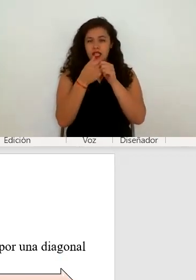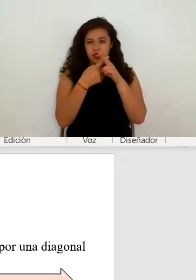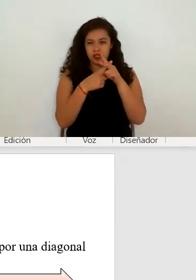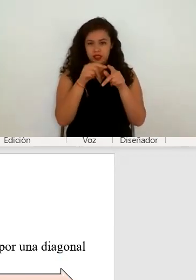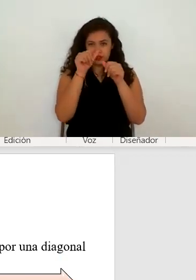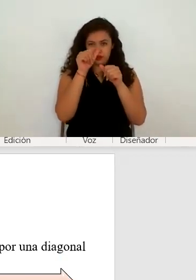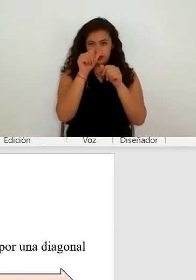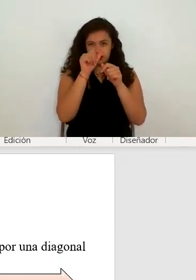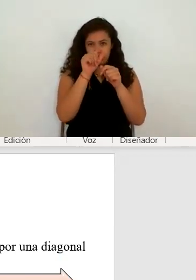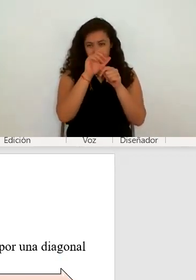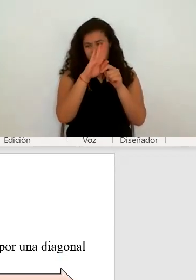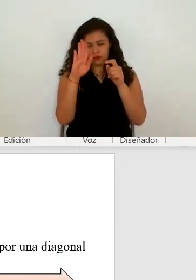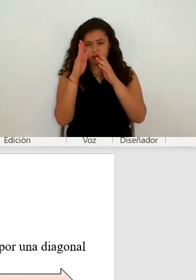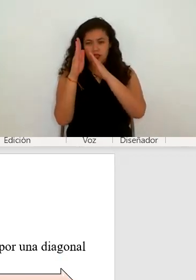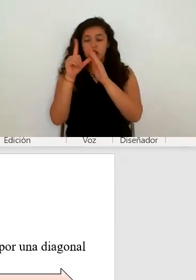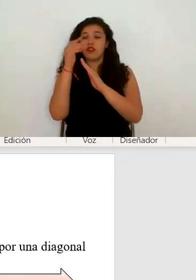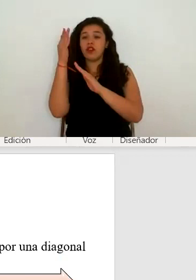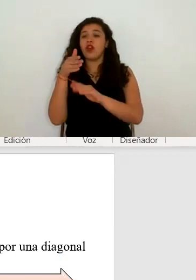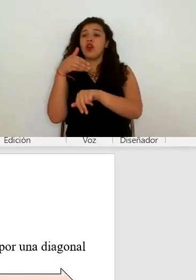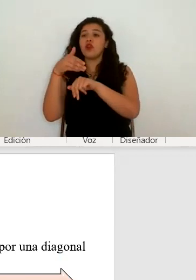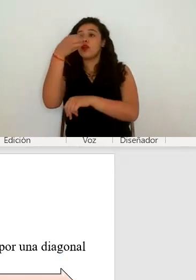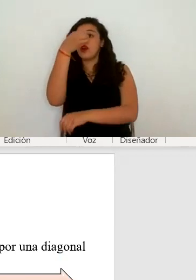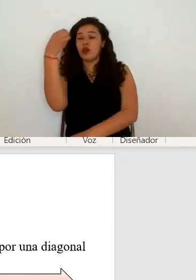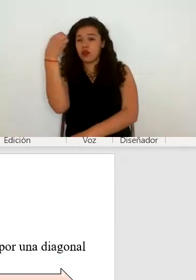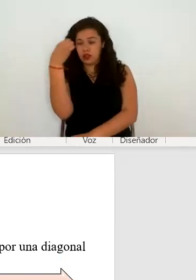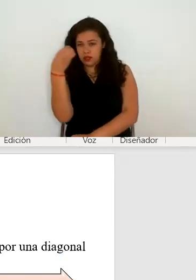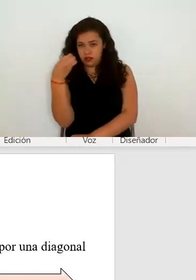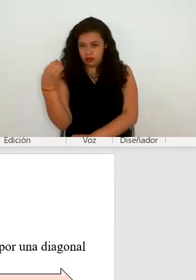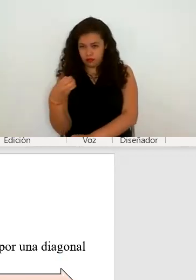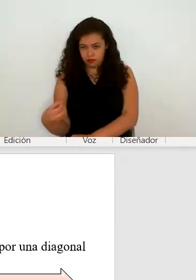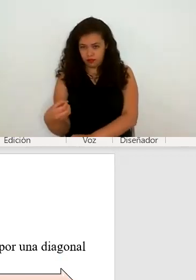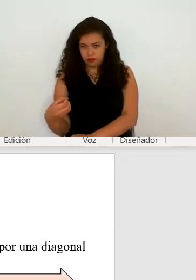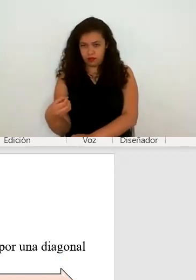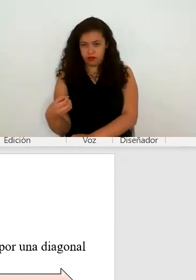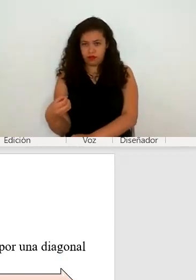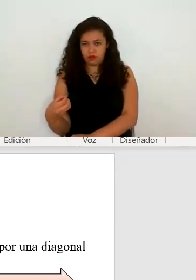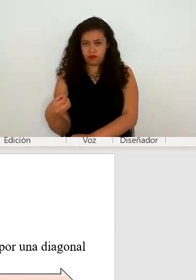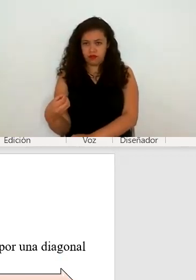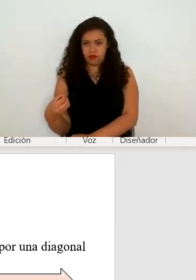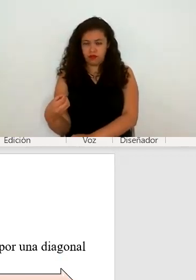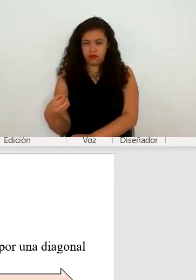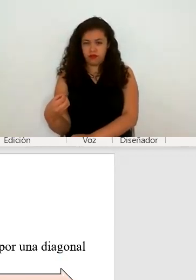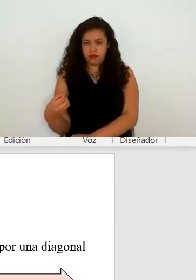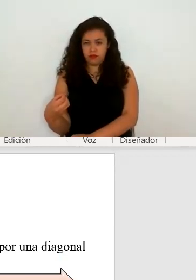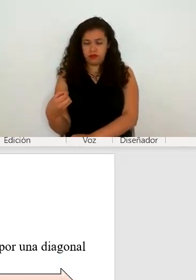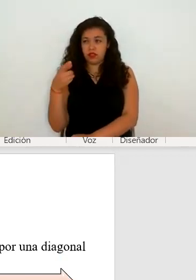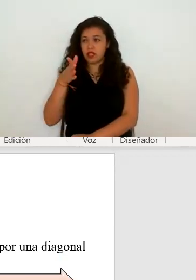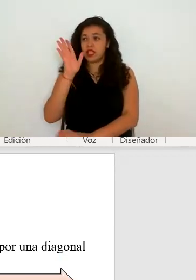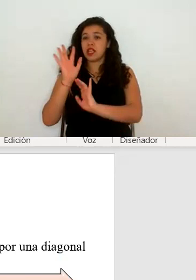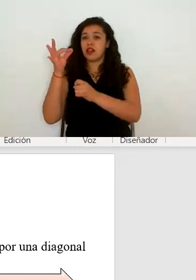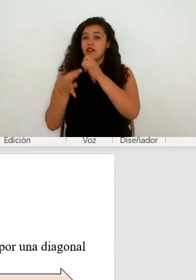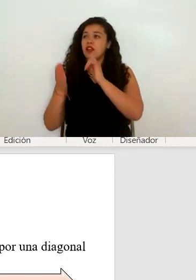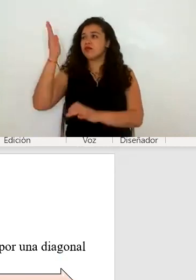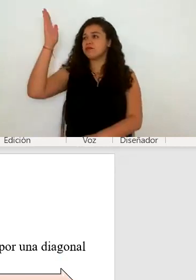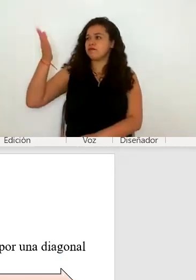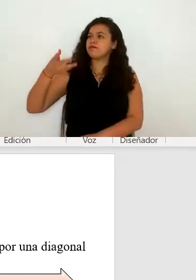diagonal, se continuará con el número consecutivo del expediente, sería un consecutivo por año, y finalmente el año, el